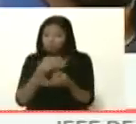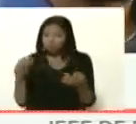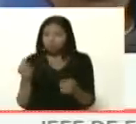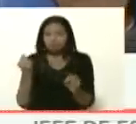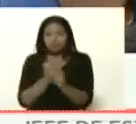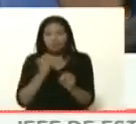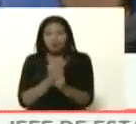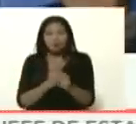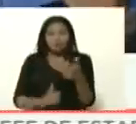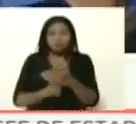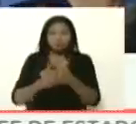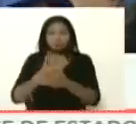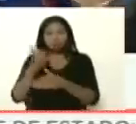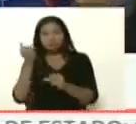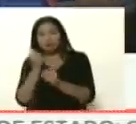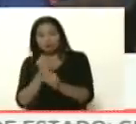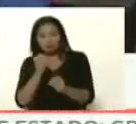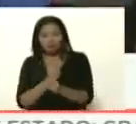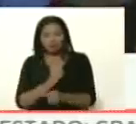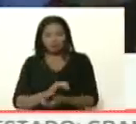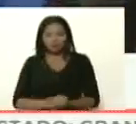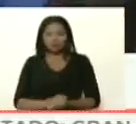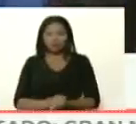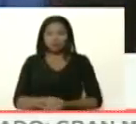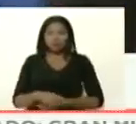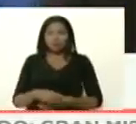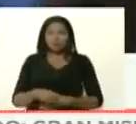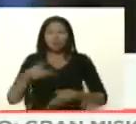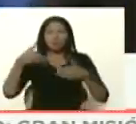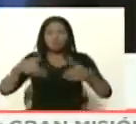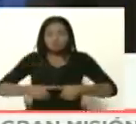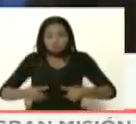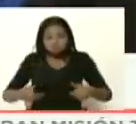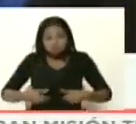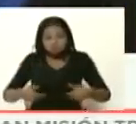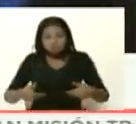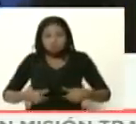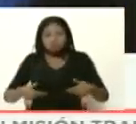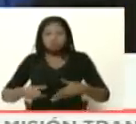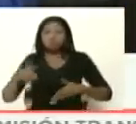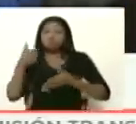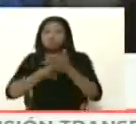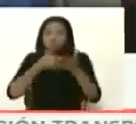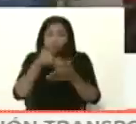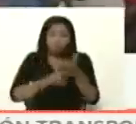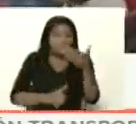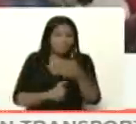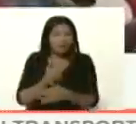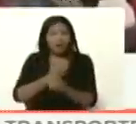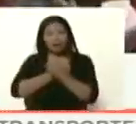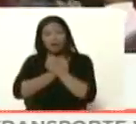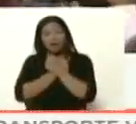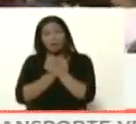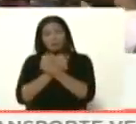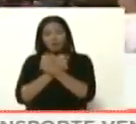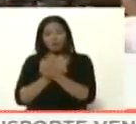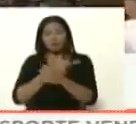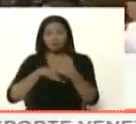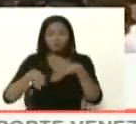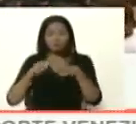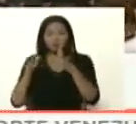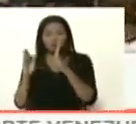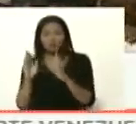Trabajo y más trabajo. Constancia y más constancia. Amor y más amor. Para construir